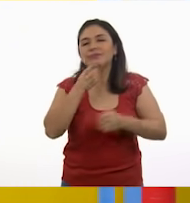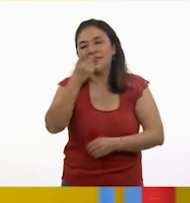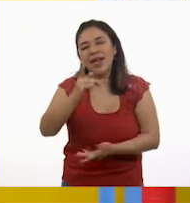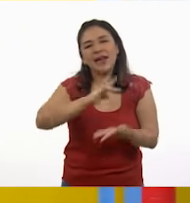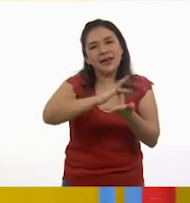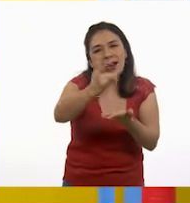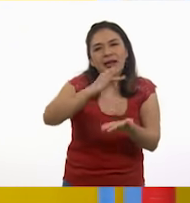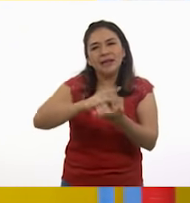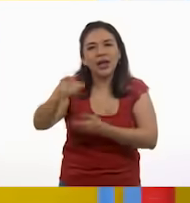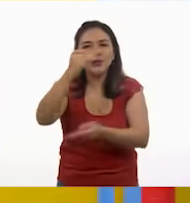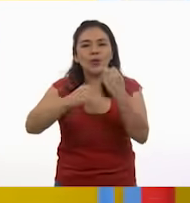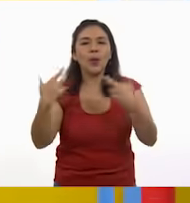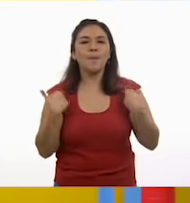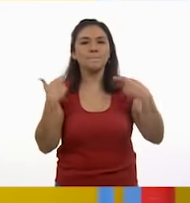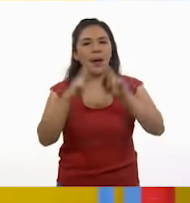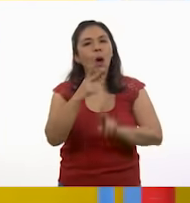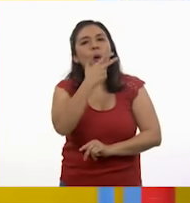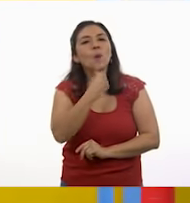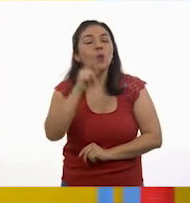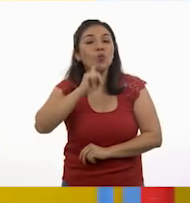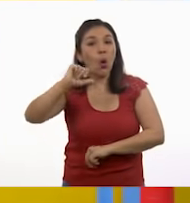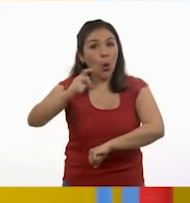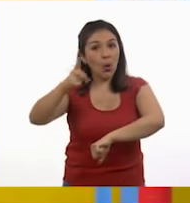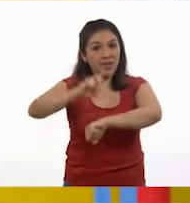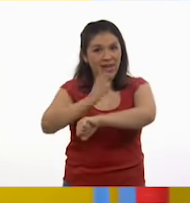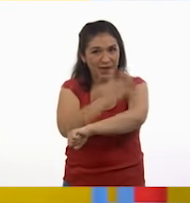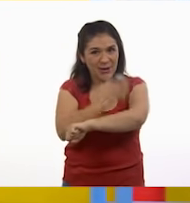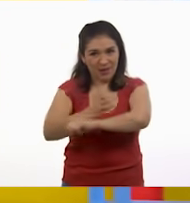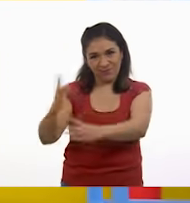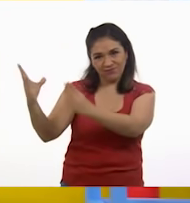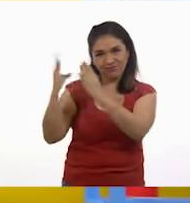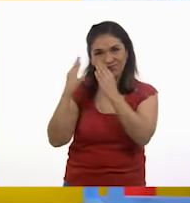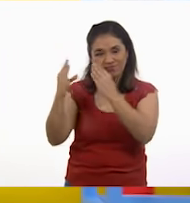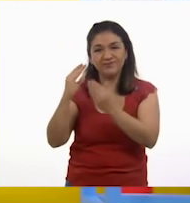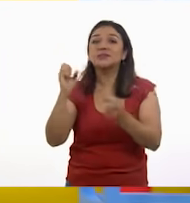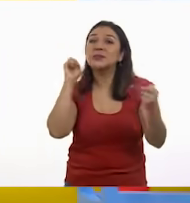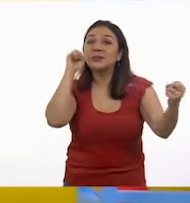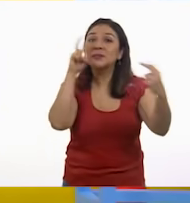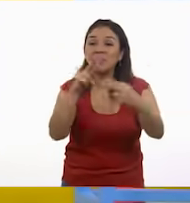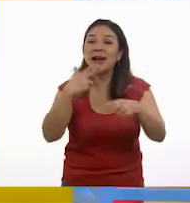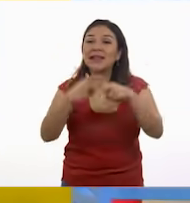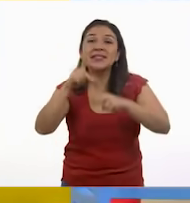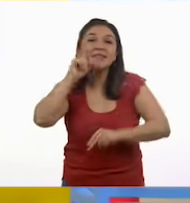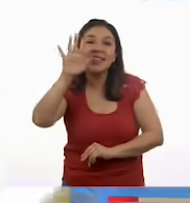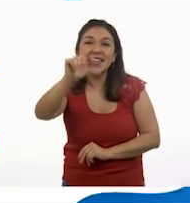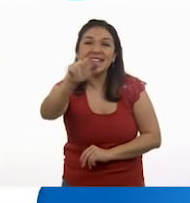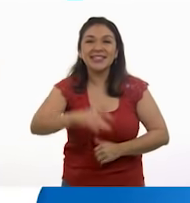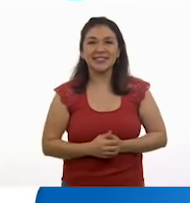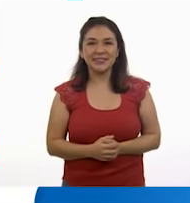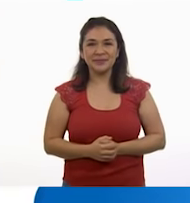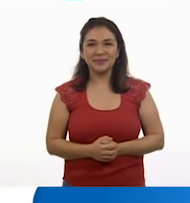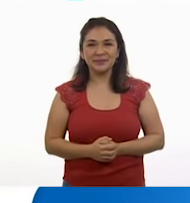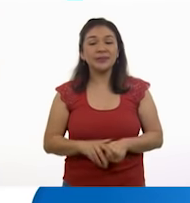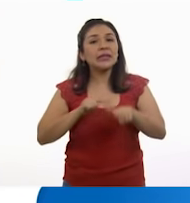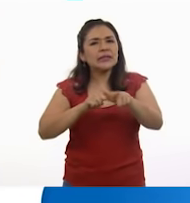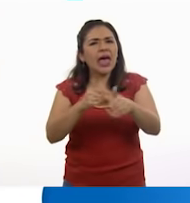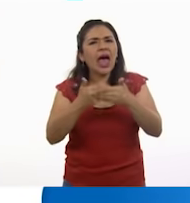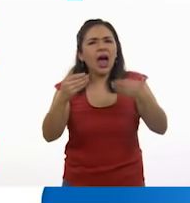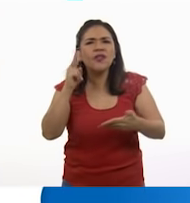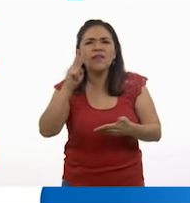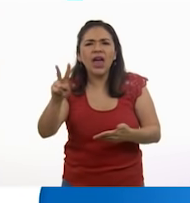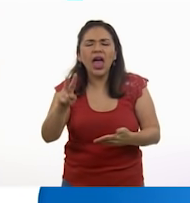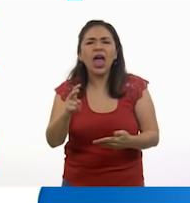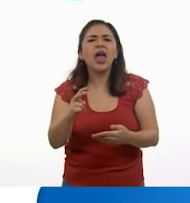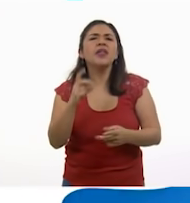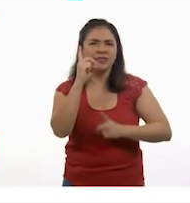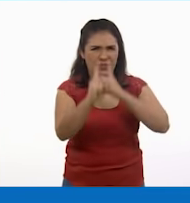a las y los maestros que el día de hoy nos dieron clases nos vemos hasta mañana continuamos con la educación